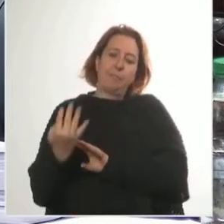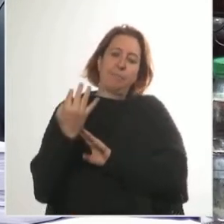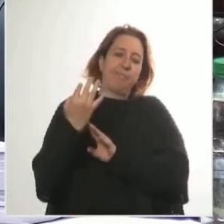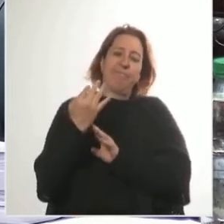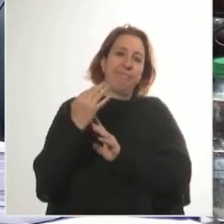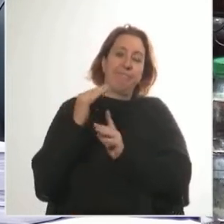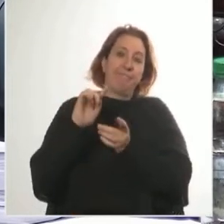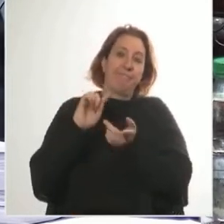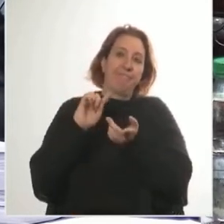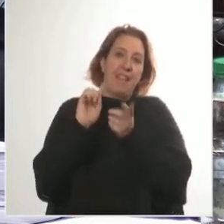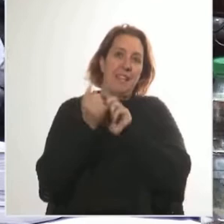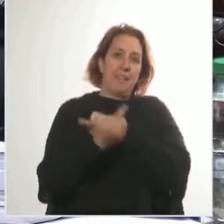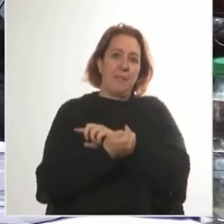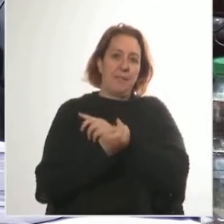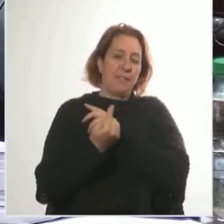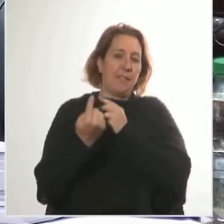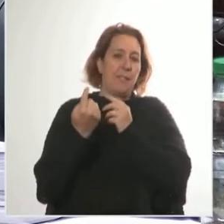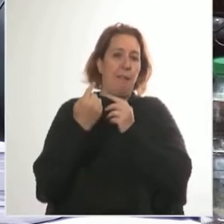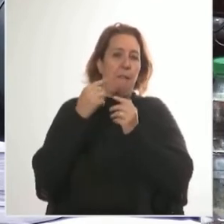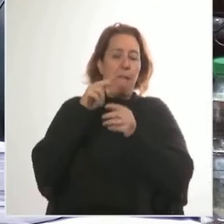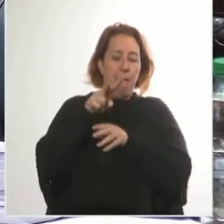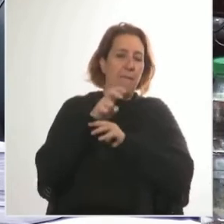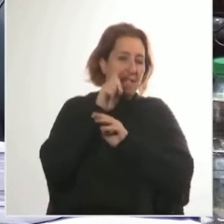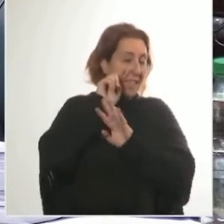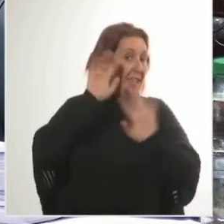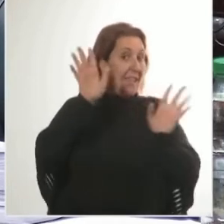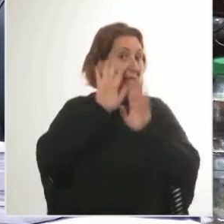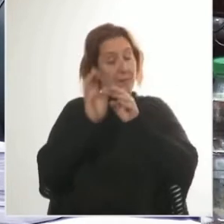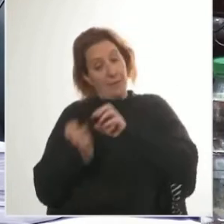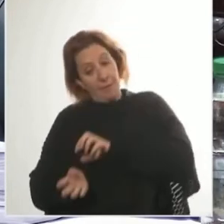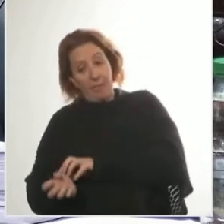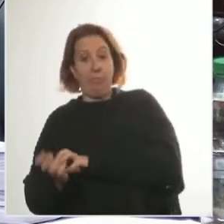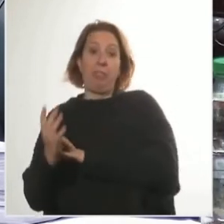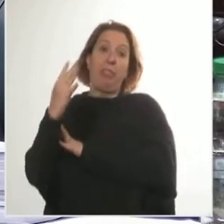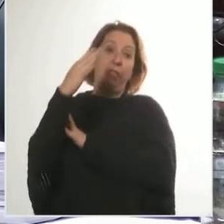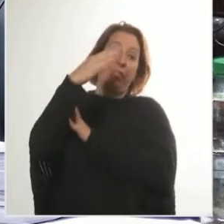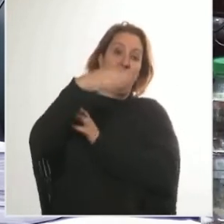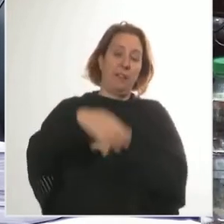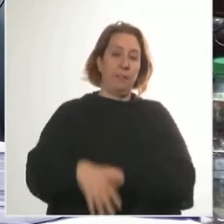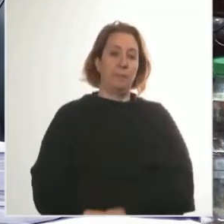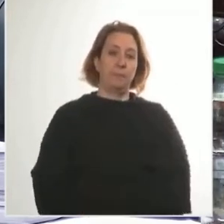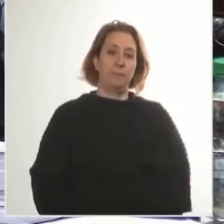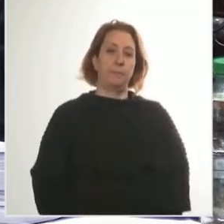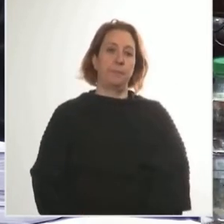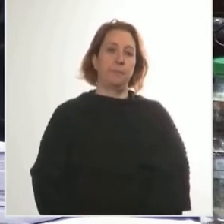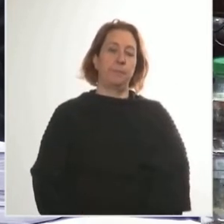principios de la física porque es más bien un derrame desde abajo hacia arriba.